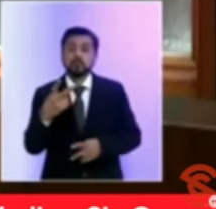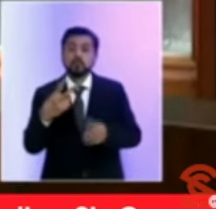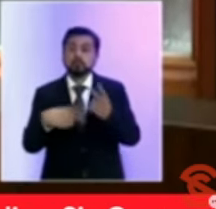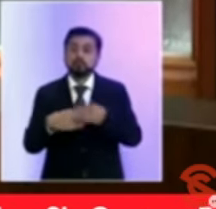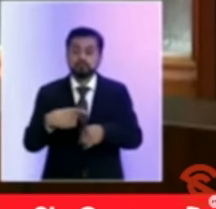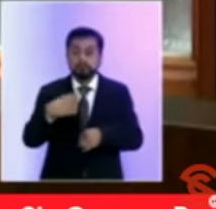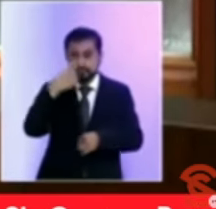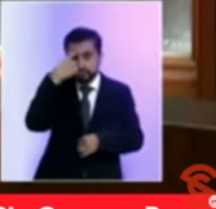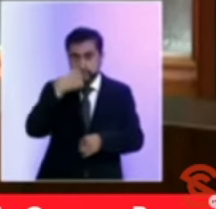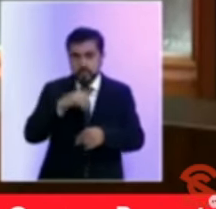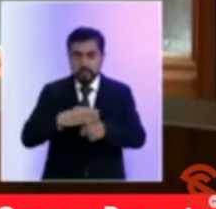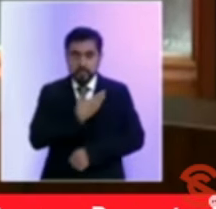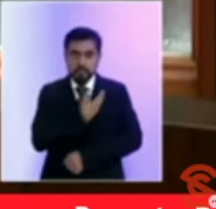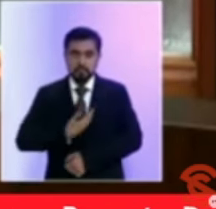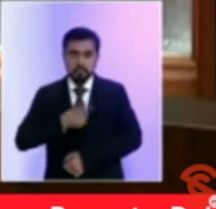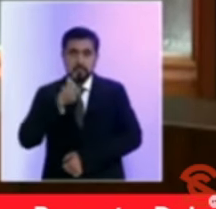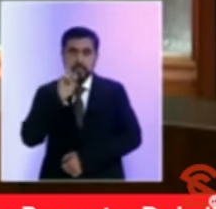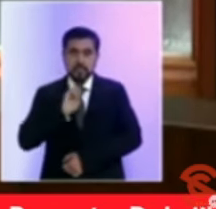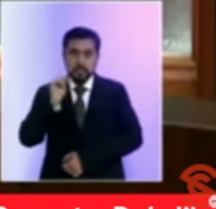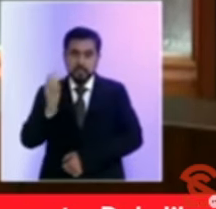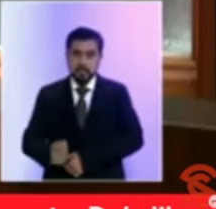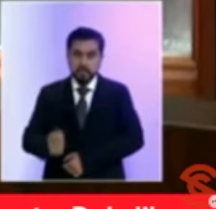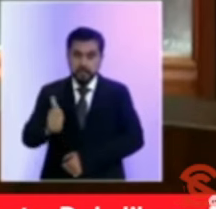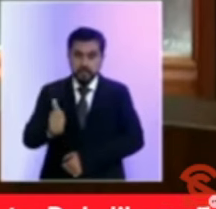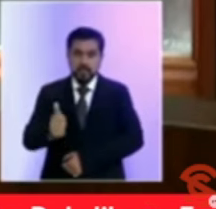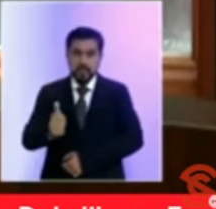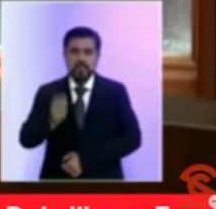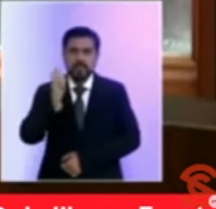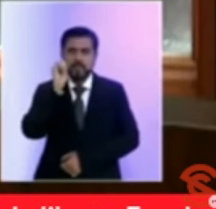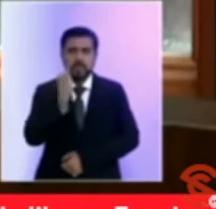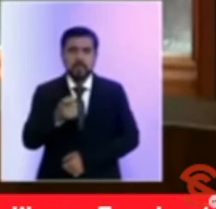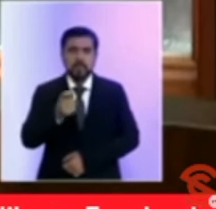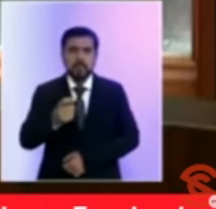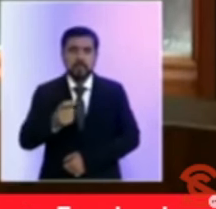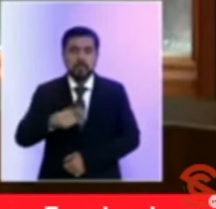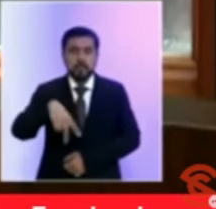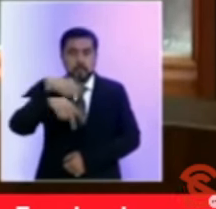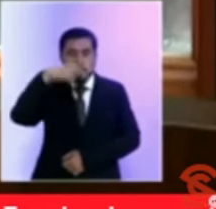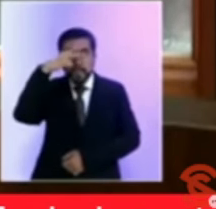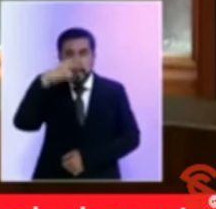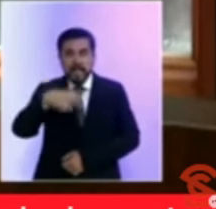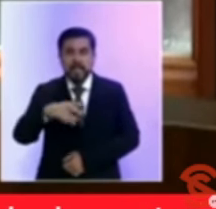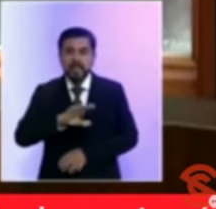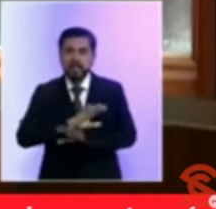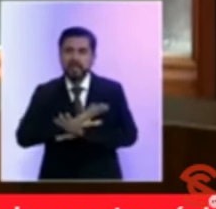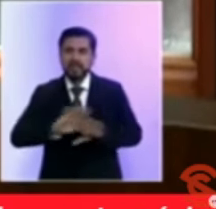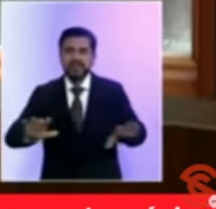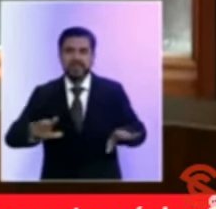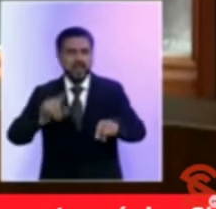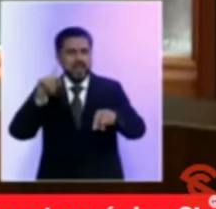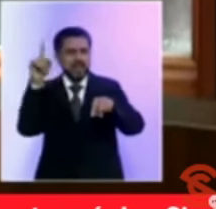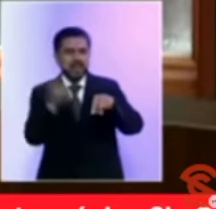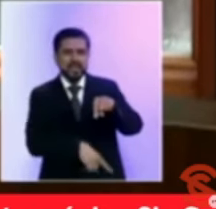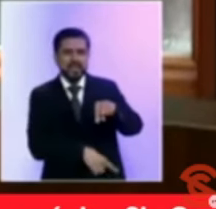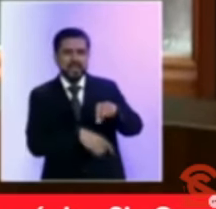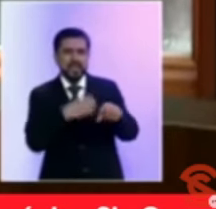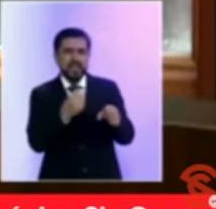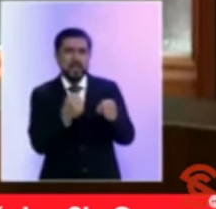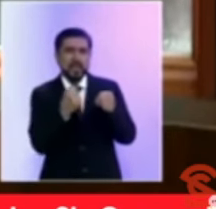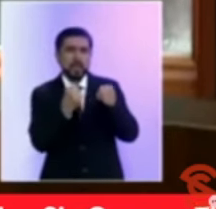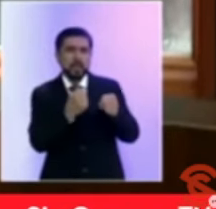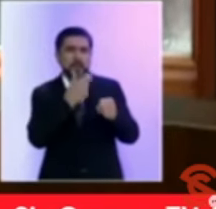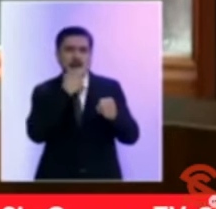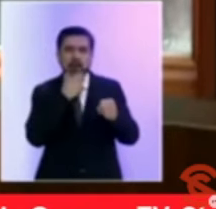del poder ejecutivo México le quita el velo al patriarcado